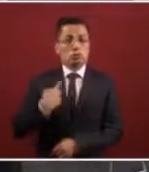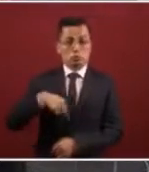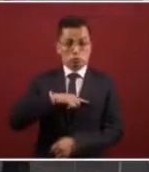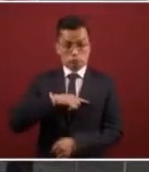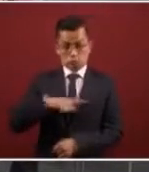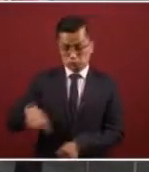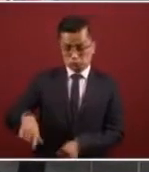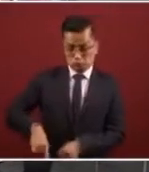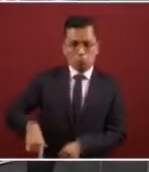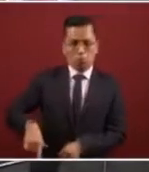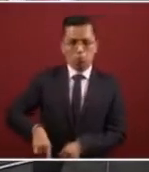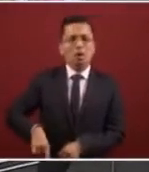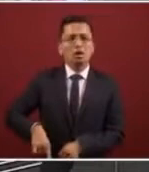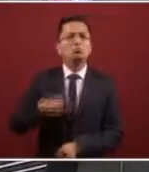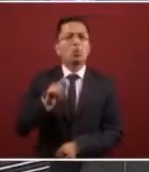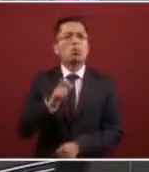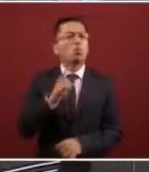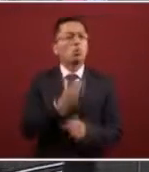está en la retaguardia,